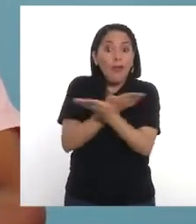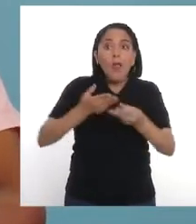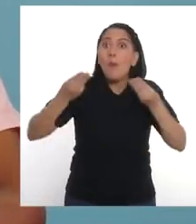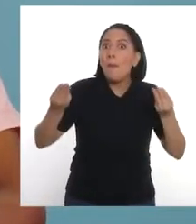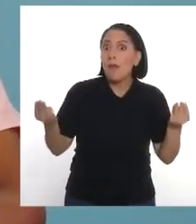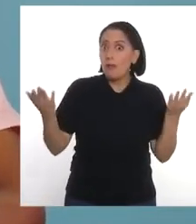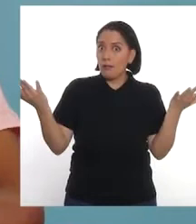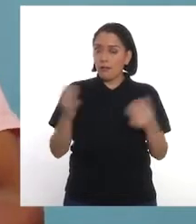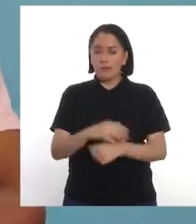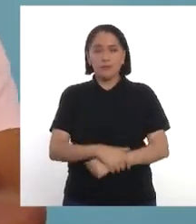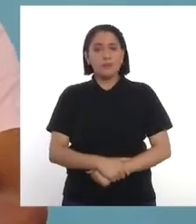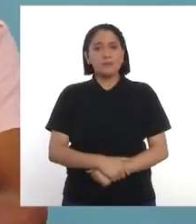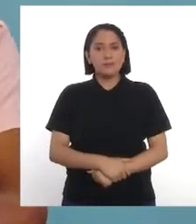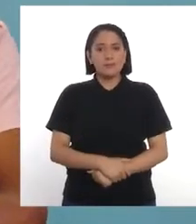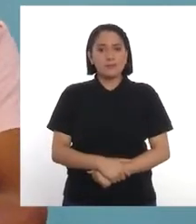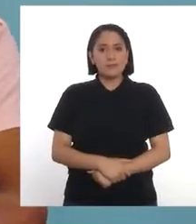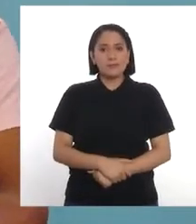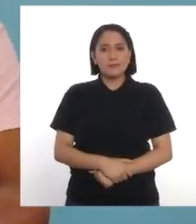que utilizaremos.